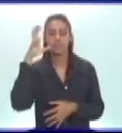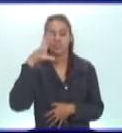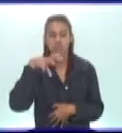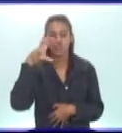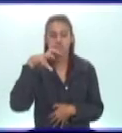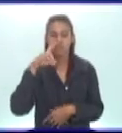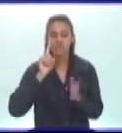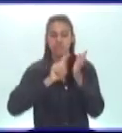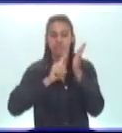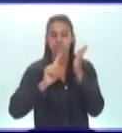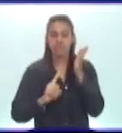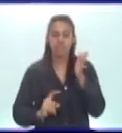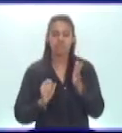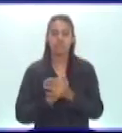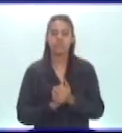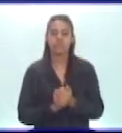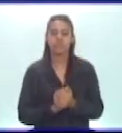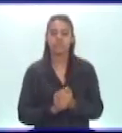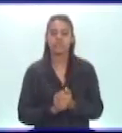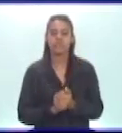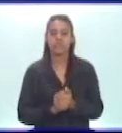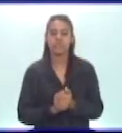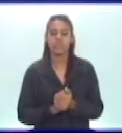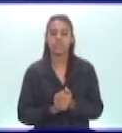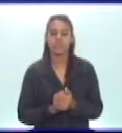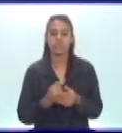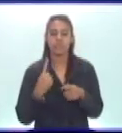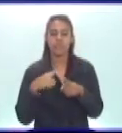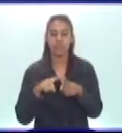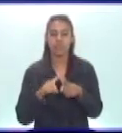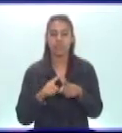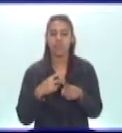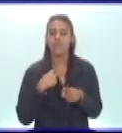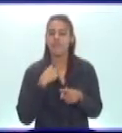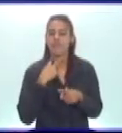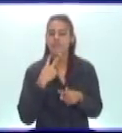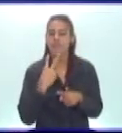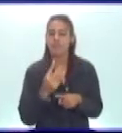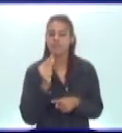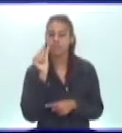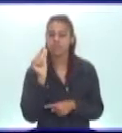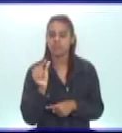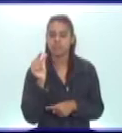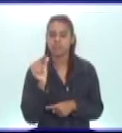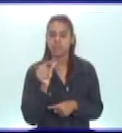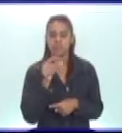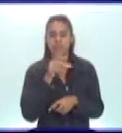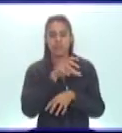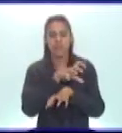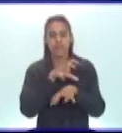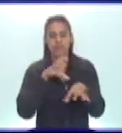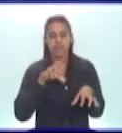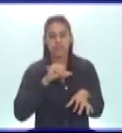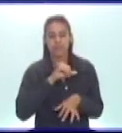los truenos, y los sonidos onomatopéyicos, que son las voces que producen los animales.